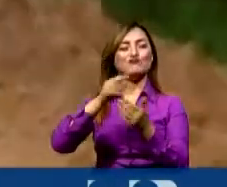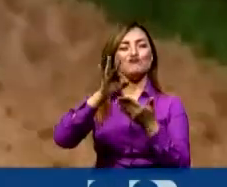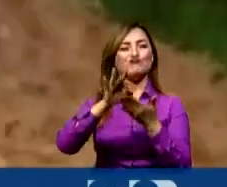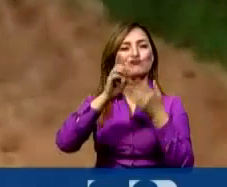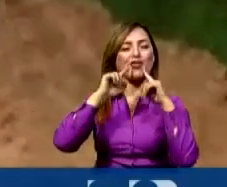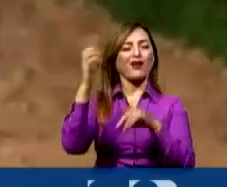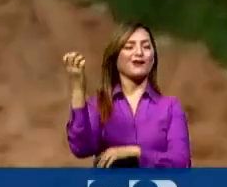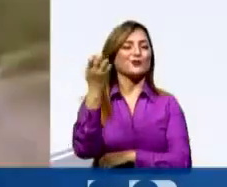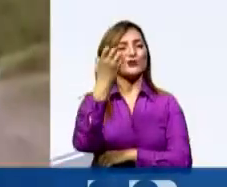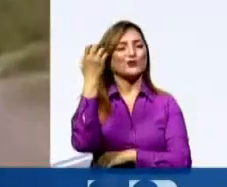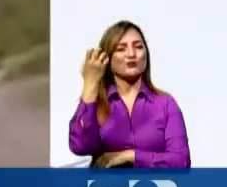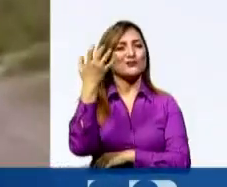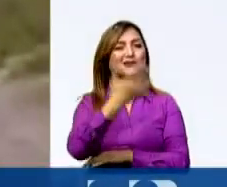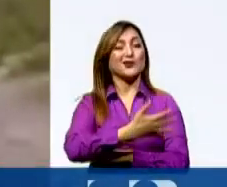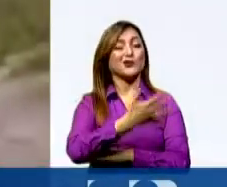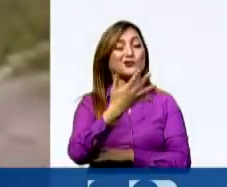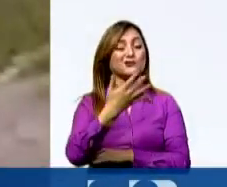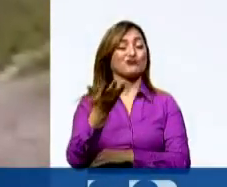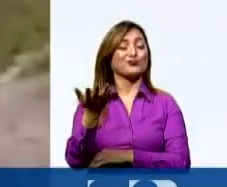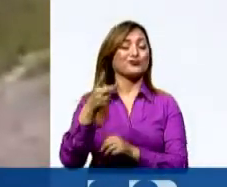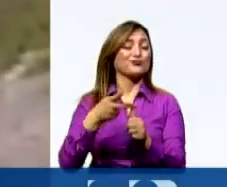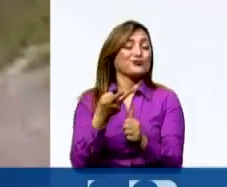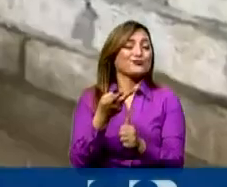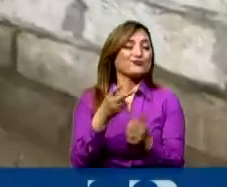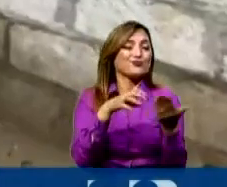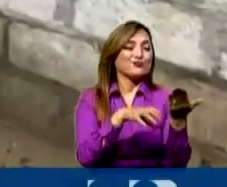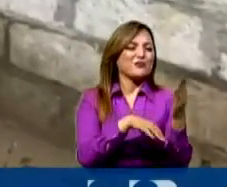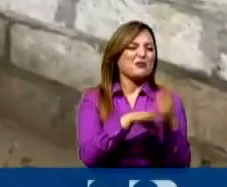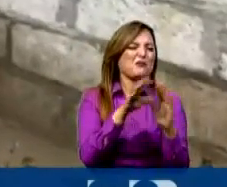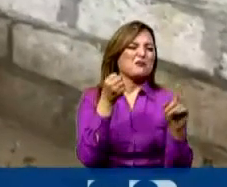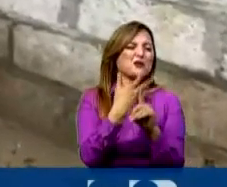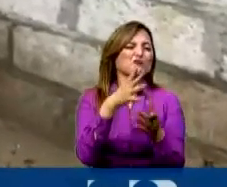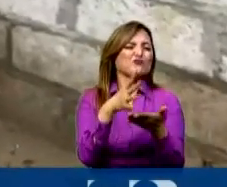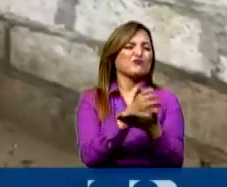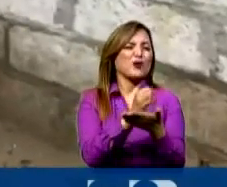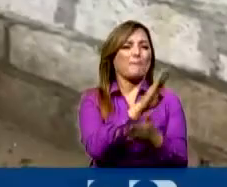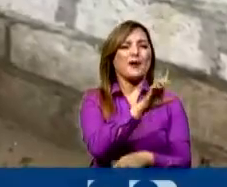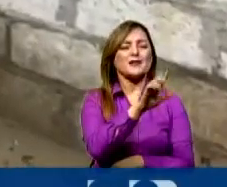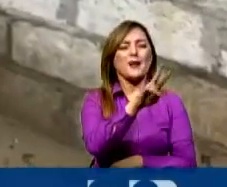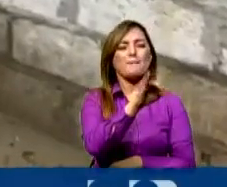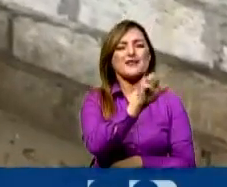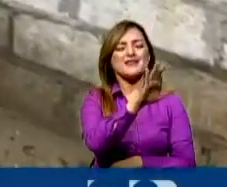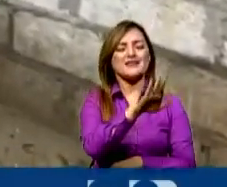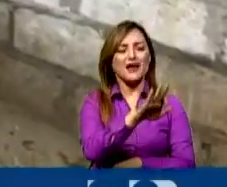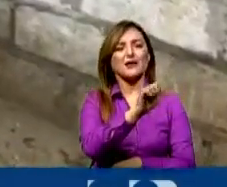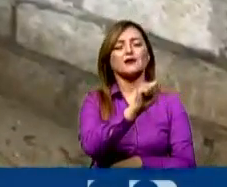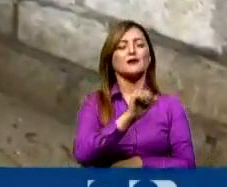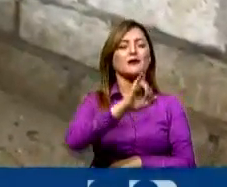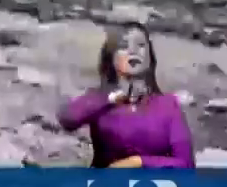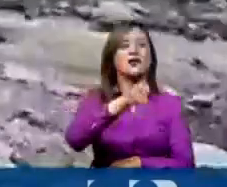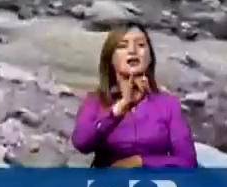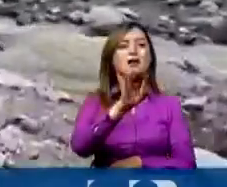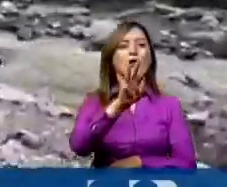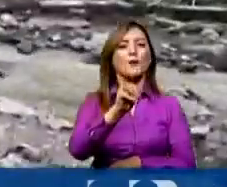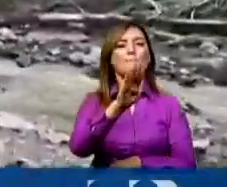de 5 días, siendo las parroquias más afectadas Bellavista, Jimbura y Santa Teresita. Las autoridades